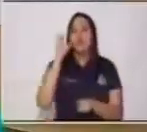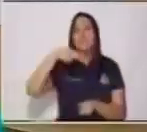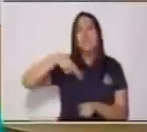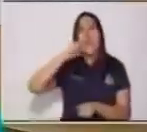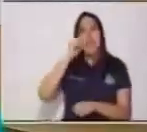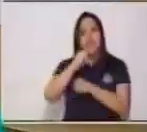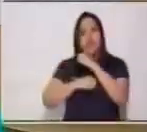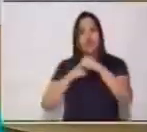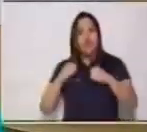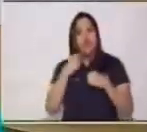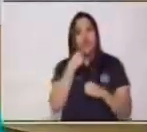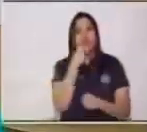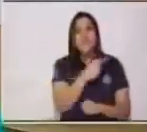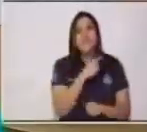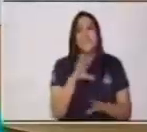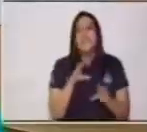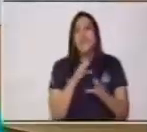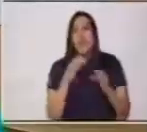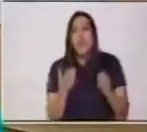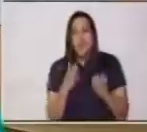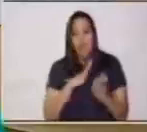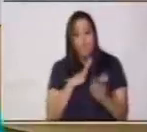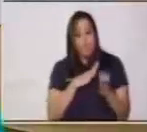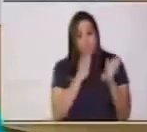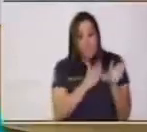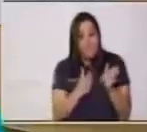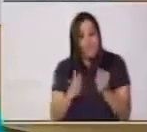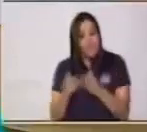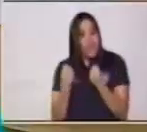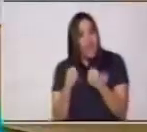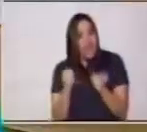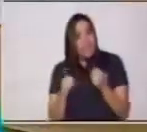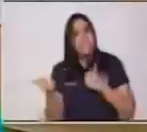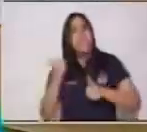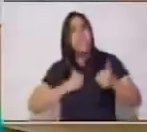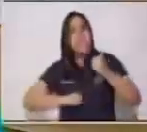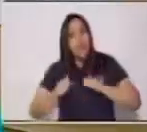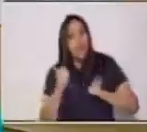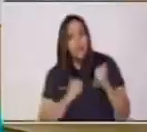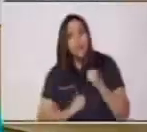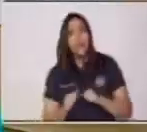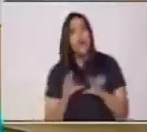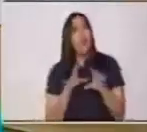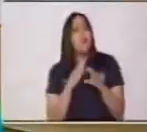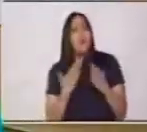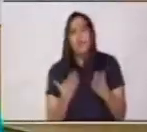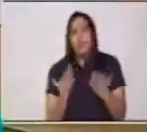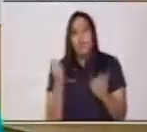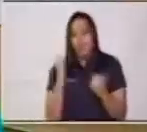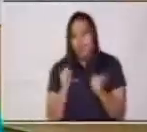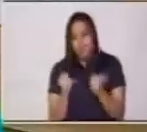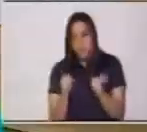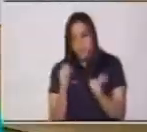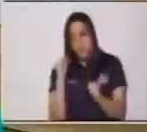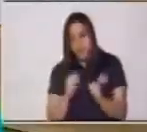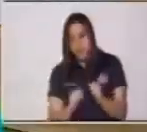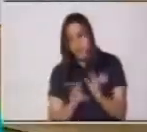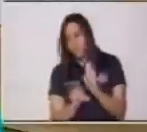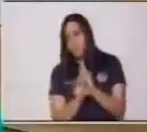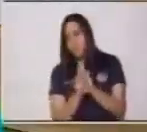instrucciones a los actores de cómo se deben desenvolver, qué es lo que deben hacer, cómo deben actuar. Y las